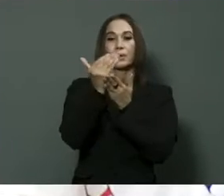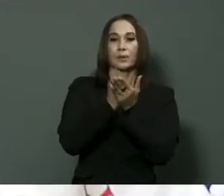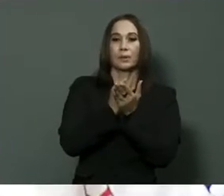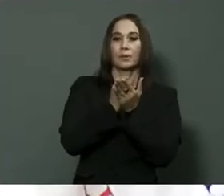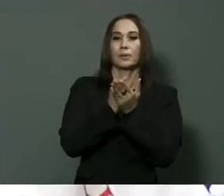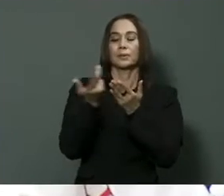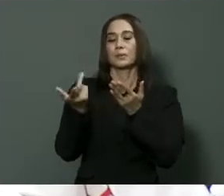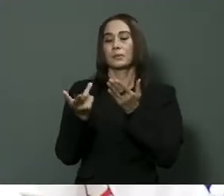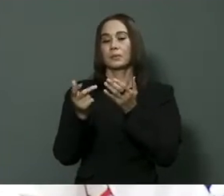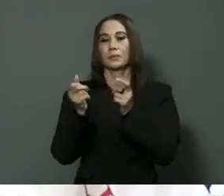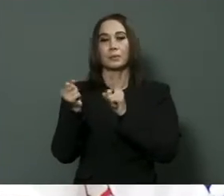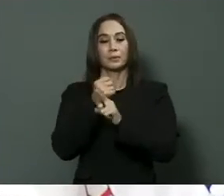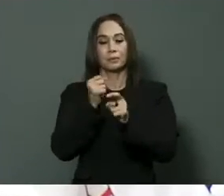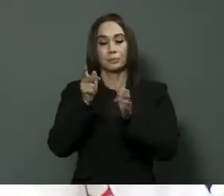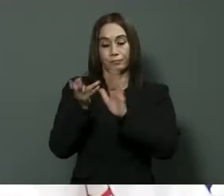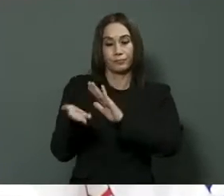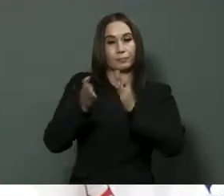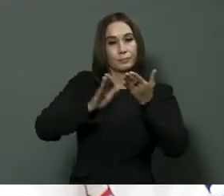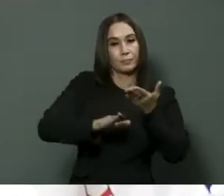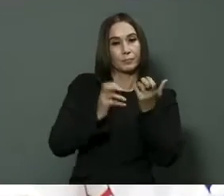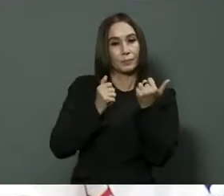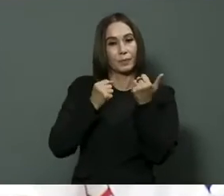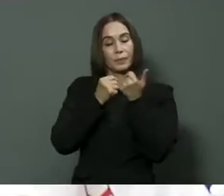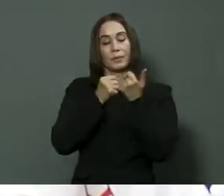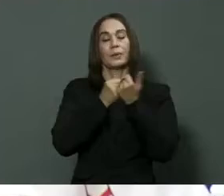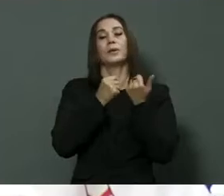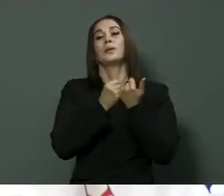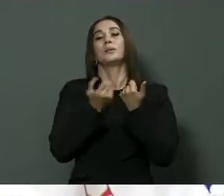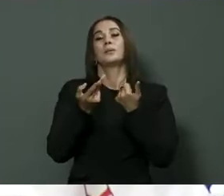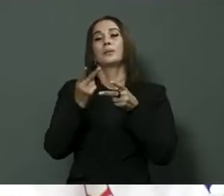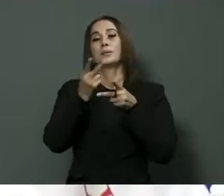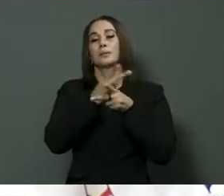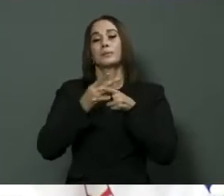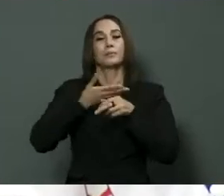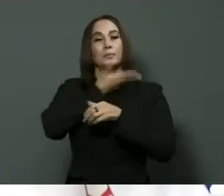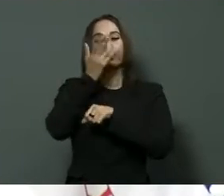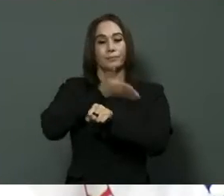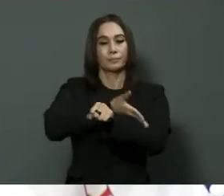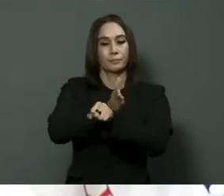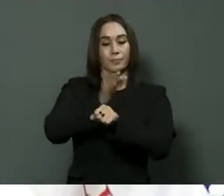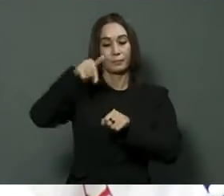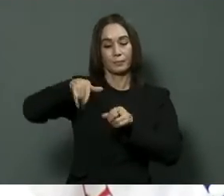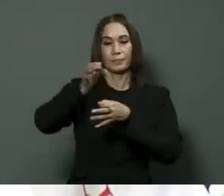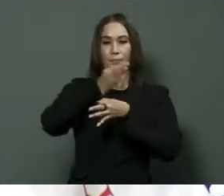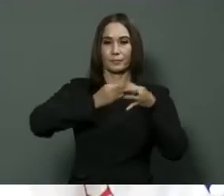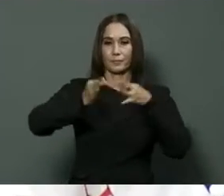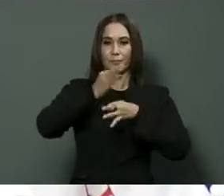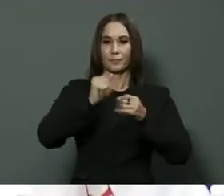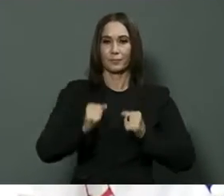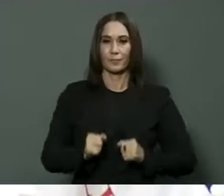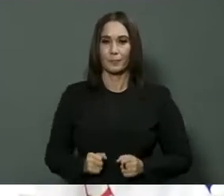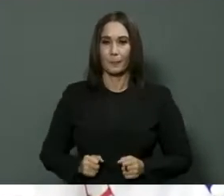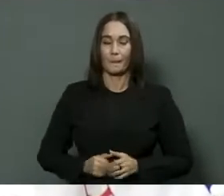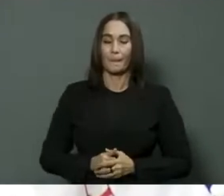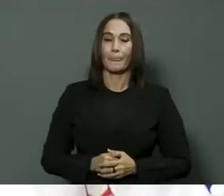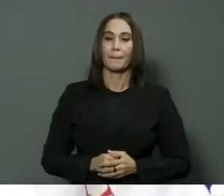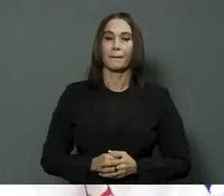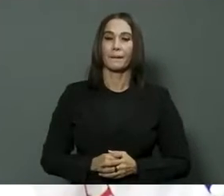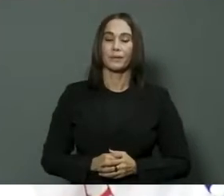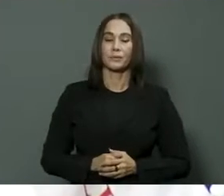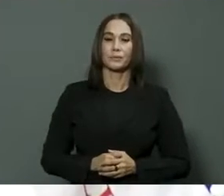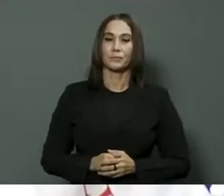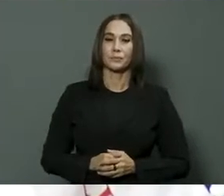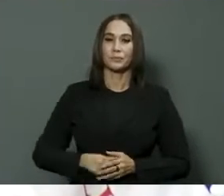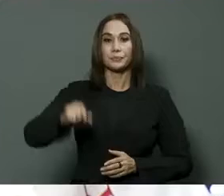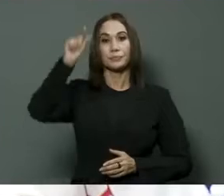la alta tasa de muertes, de accidentales e inseguridad vial en San Francisco de Macorís. El gobierno